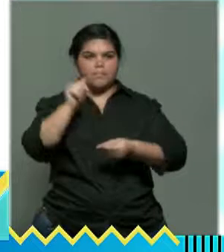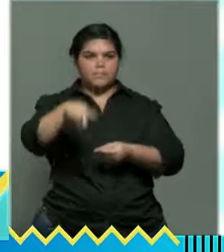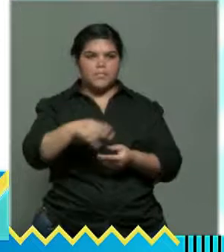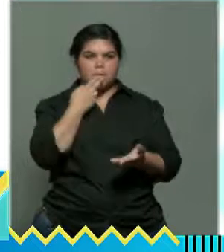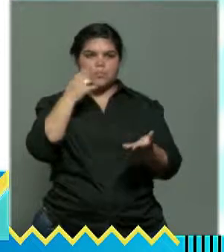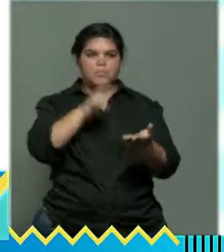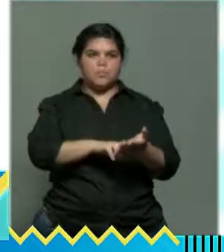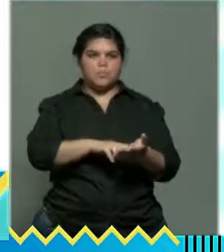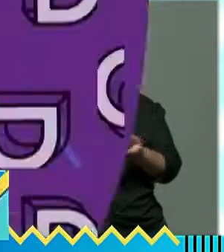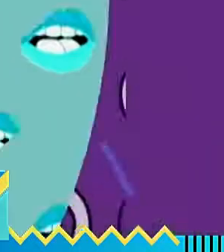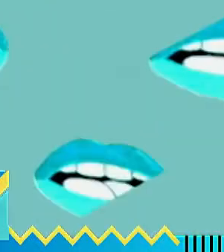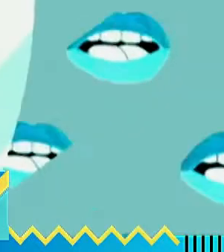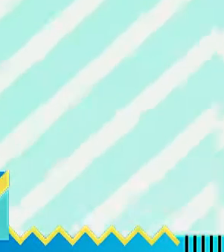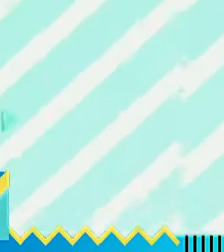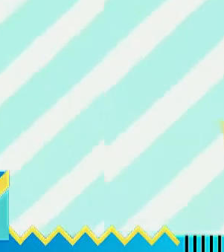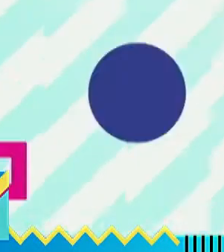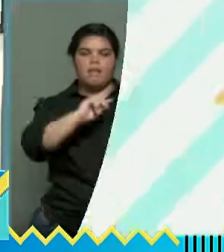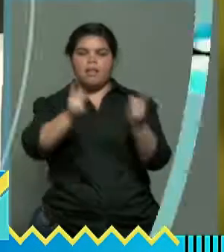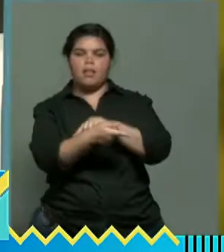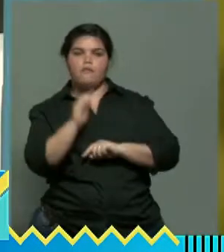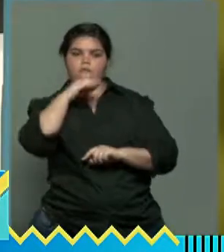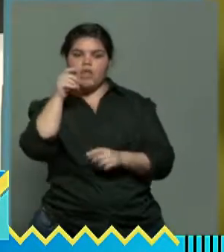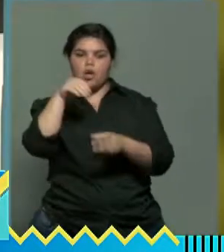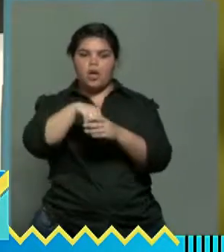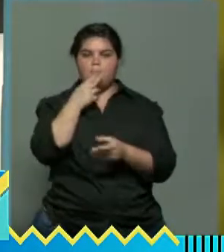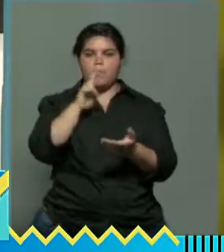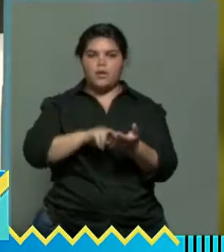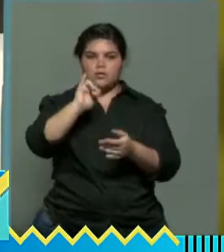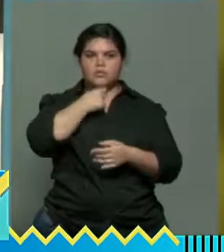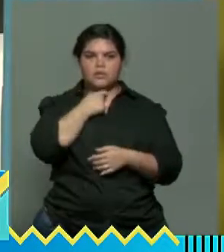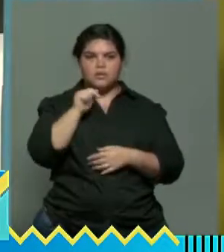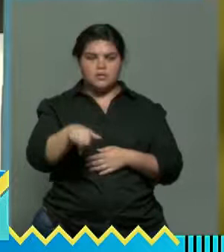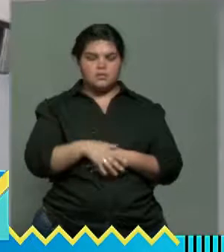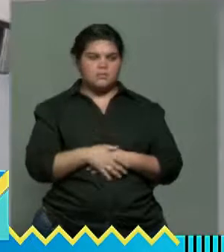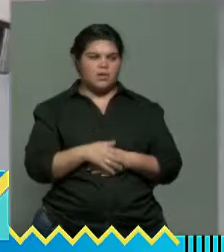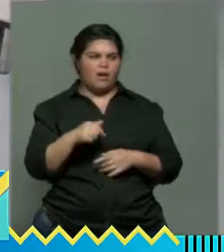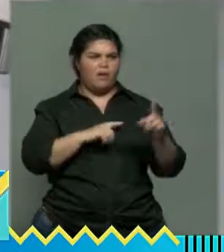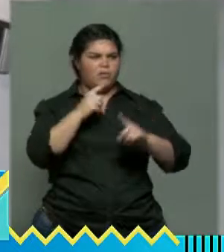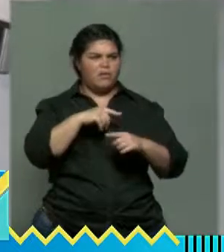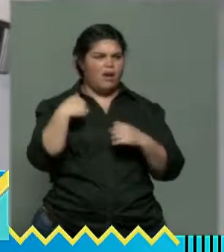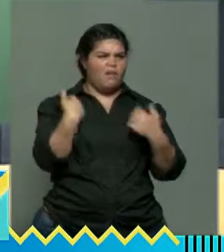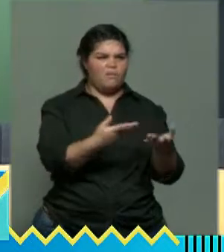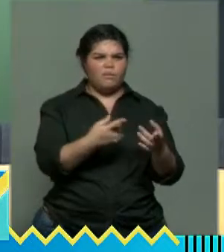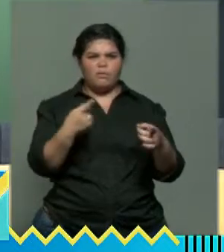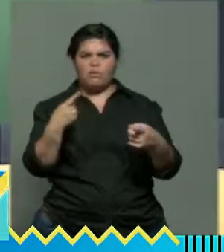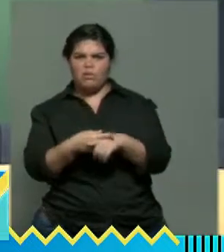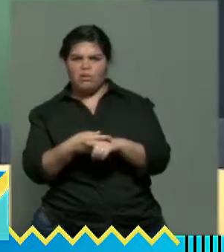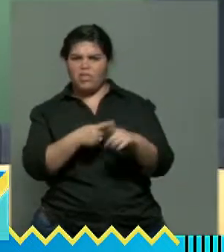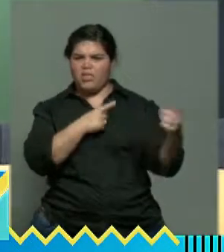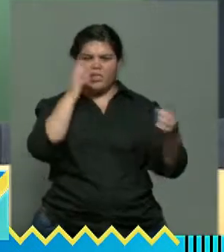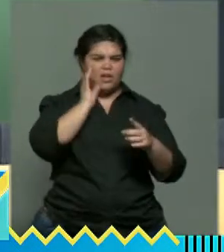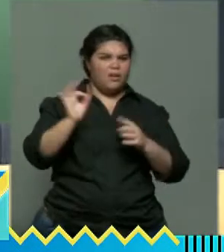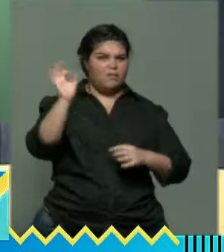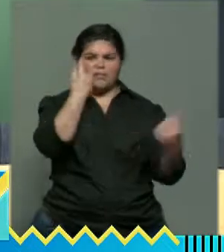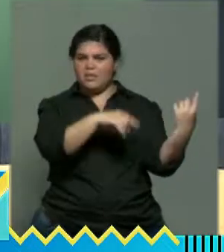y él quiere impuesto al vino. Bueno, y a partir de allí... ¿Cuántas voces, no? A favor y en contra. Y lo que mencionabas recién cuando estábamos